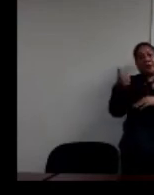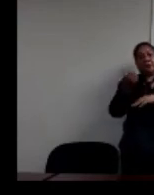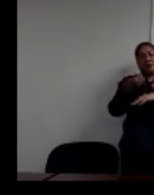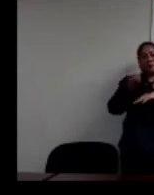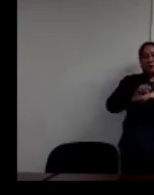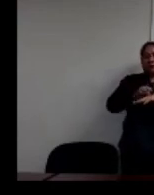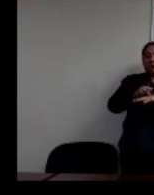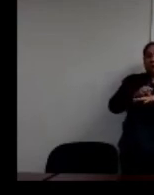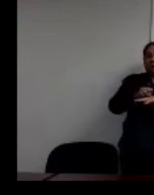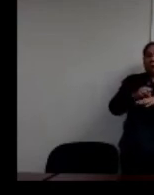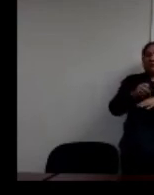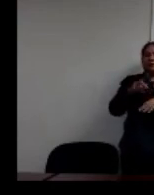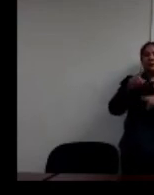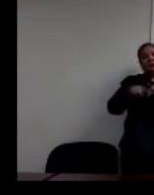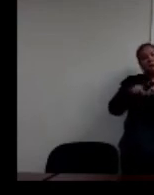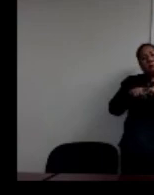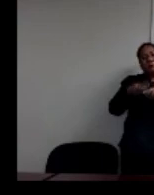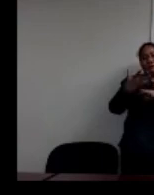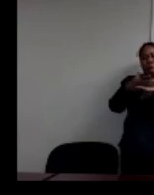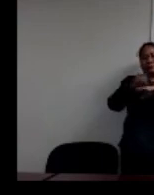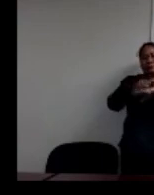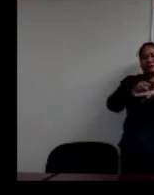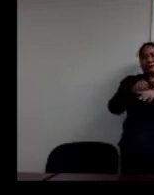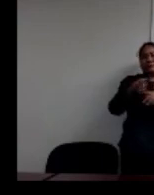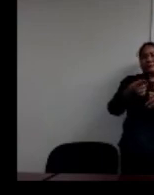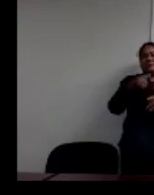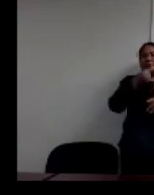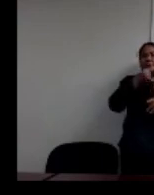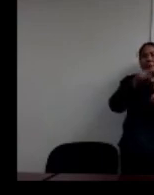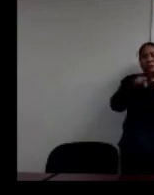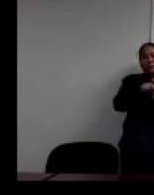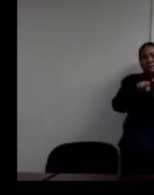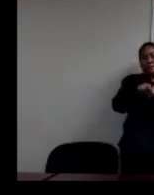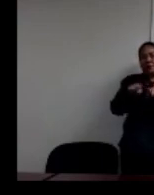alcanzar a hacer esto, ¿sí? A lo mejor no va a la par, pero hacerle